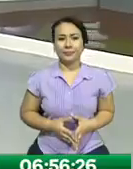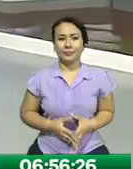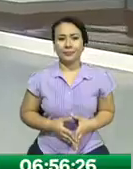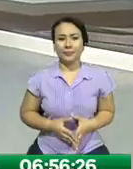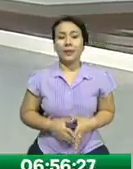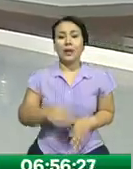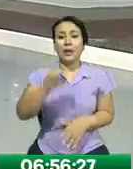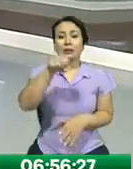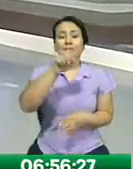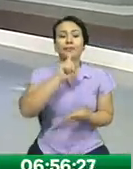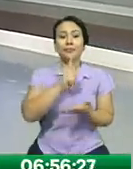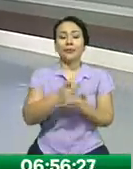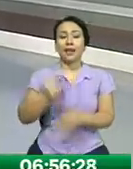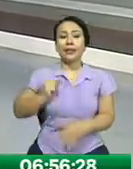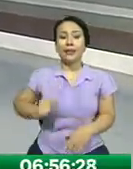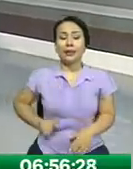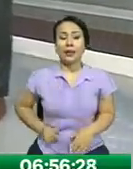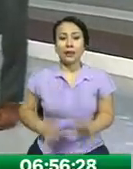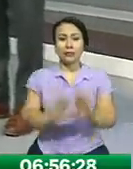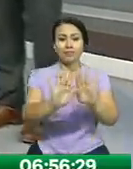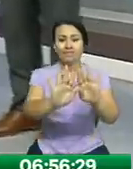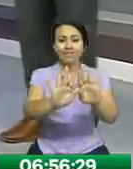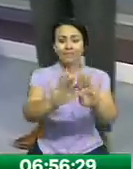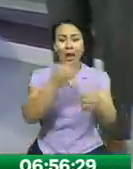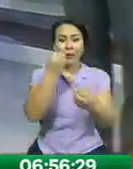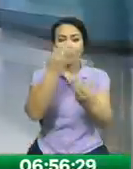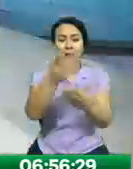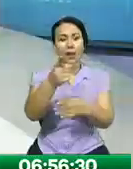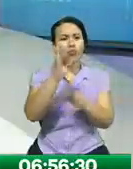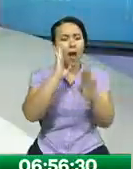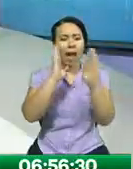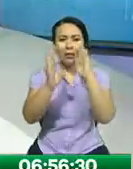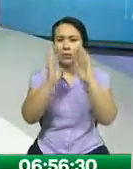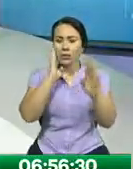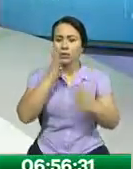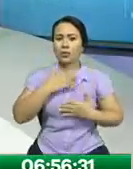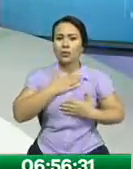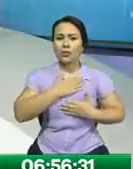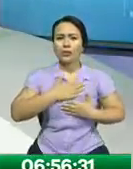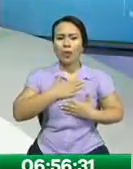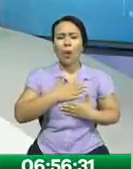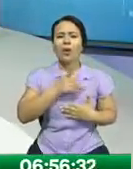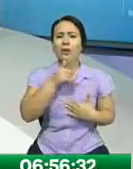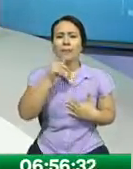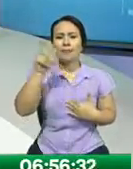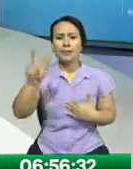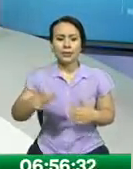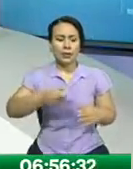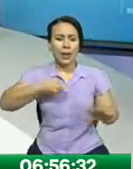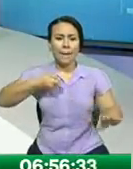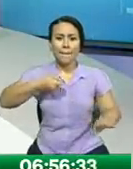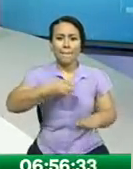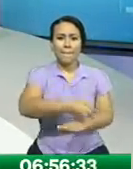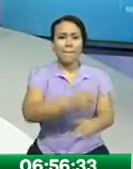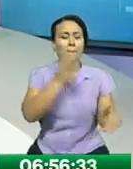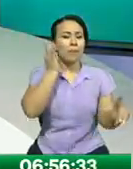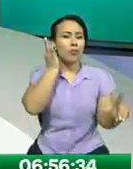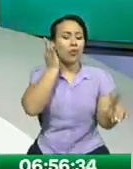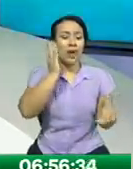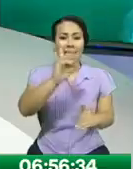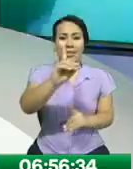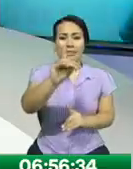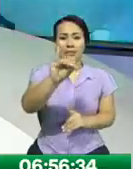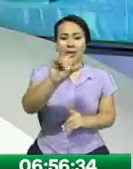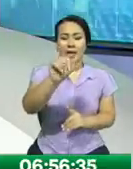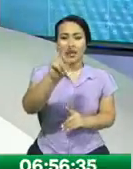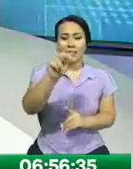Vamos en efecto con el detalle de las informaciones. Escuchen con muchísima atención. El femicida que acabó con la vida de Diana